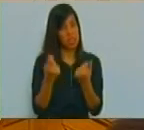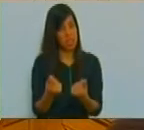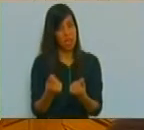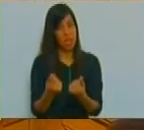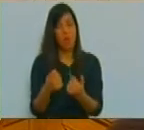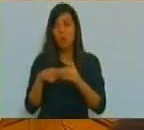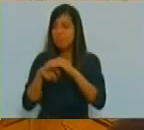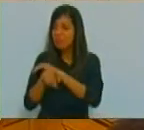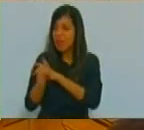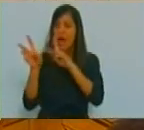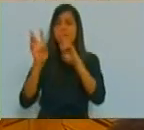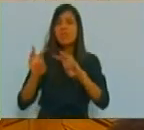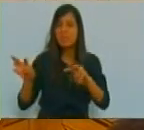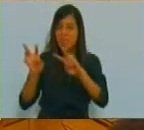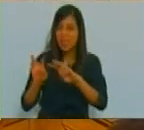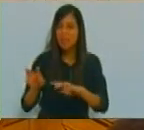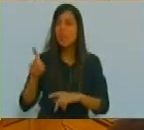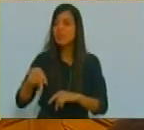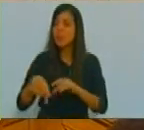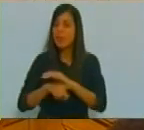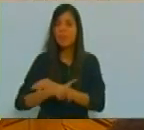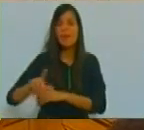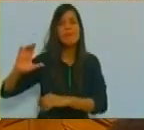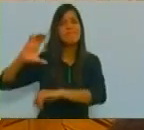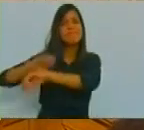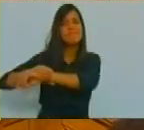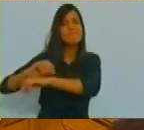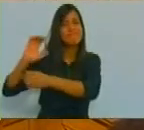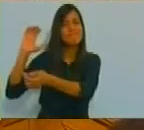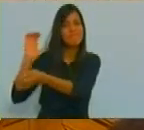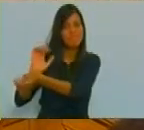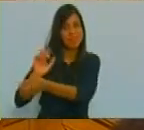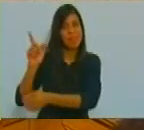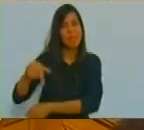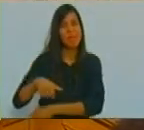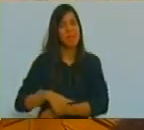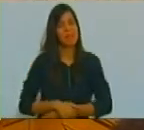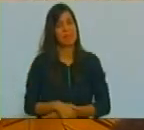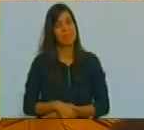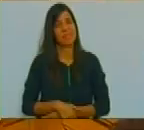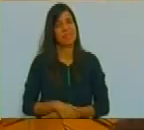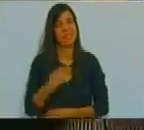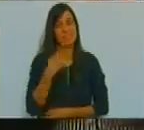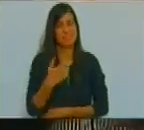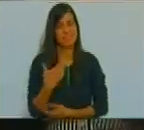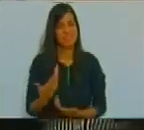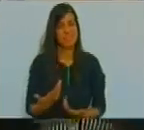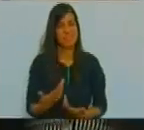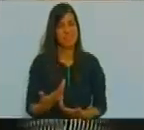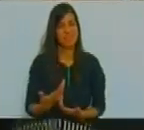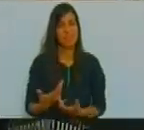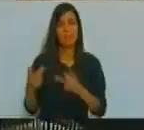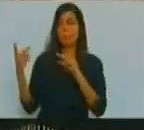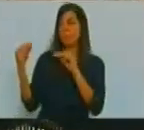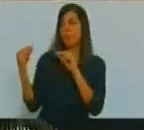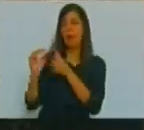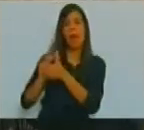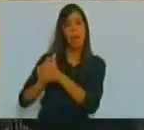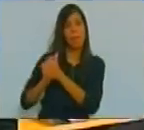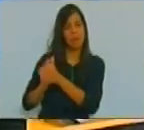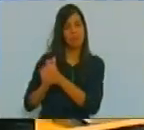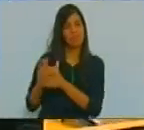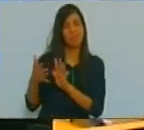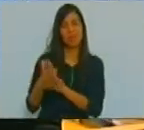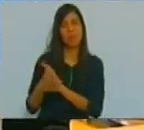esperanza a los pobres ahí no debemos aplicar las redadas yo le decía a la camarada para añadía que otro